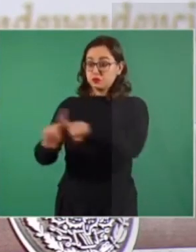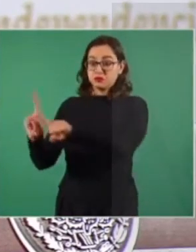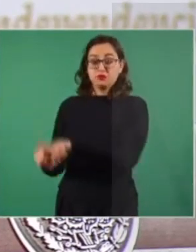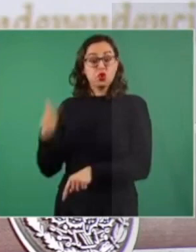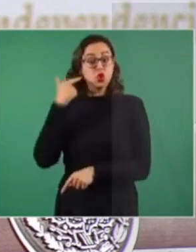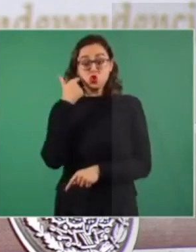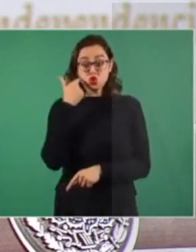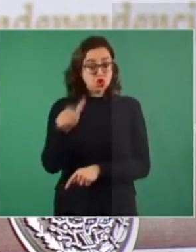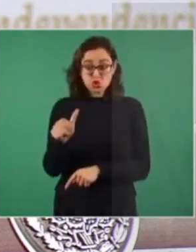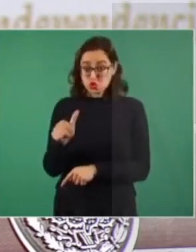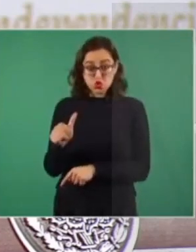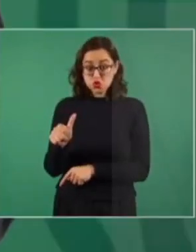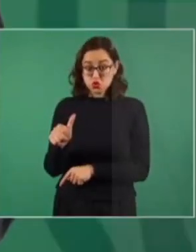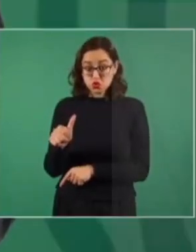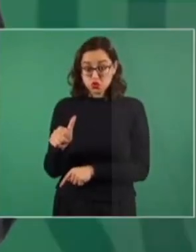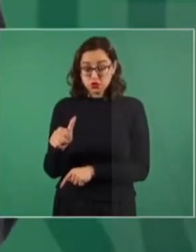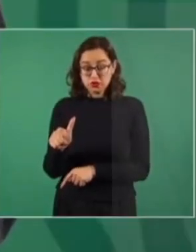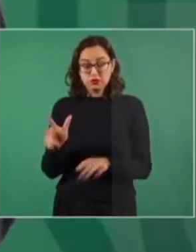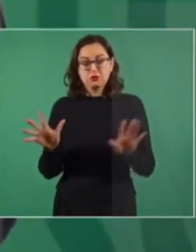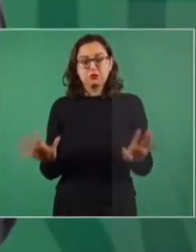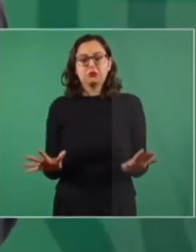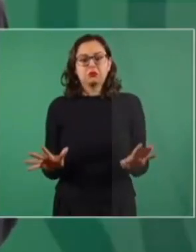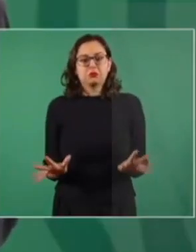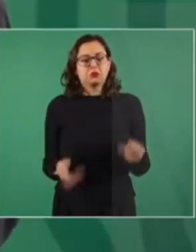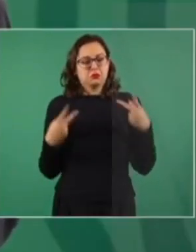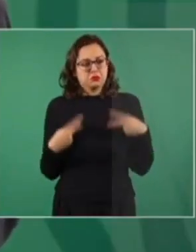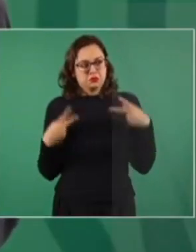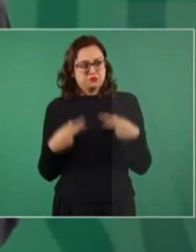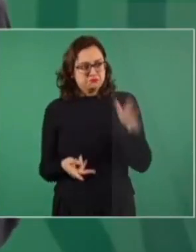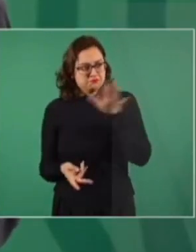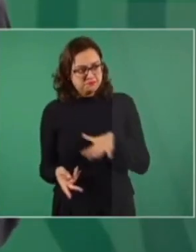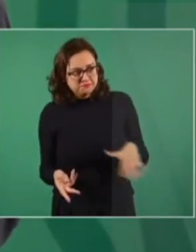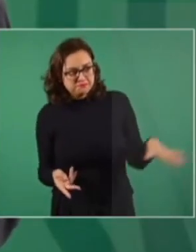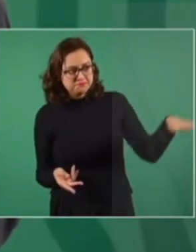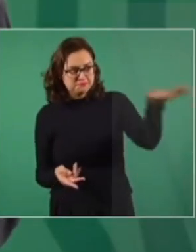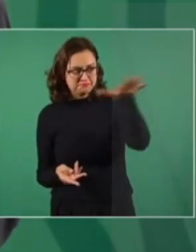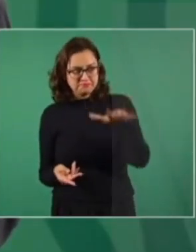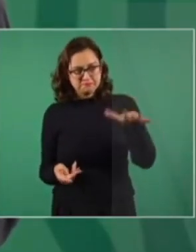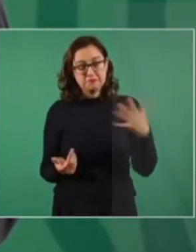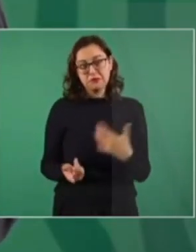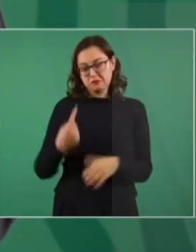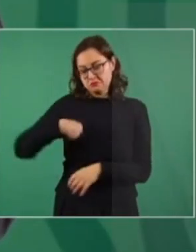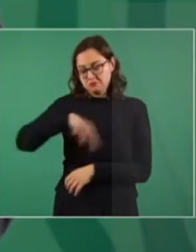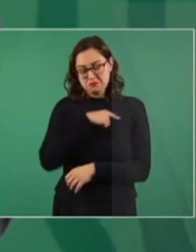pues que la gente, aquí lo vamos a estar informando,